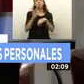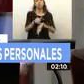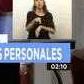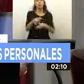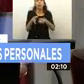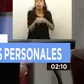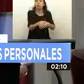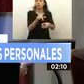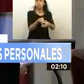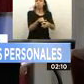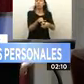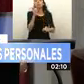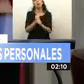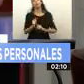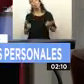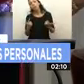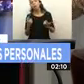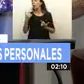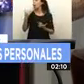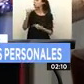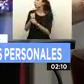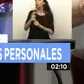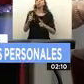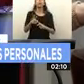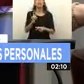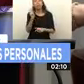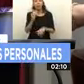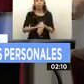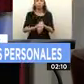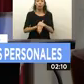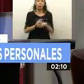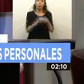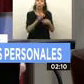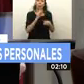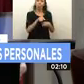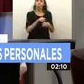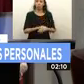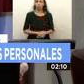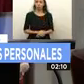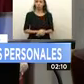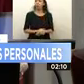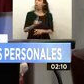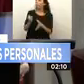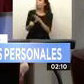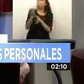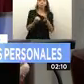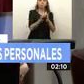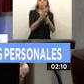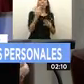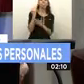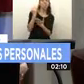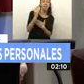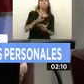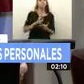que no tenían trabajo que había desocupados eran los judíos los responsables las nuevas derechas y los nuevos facismos colocan a los